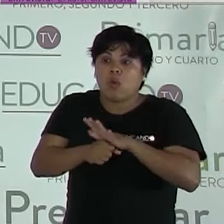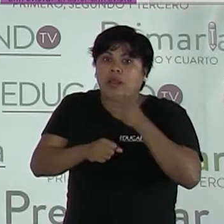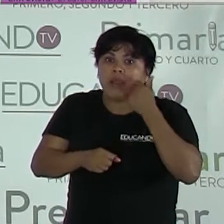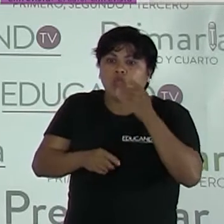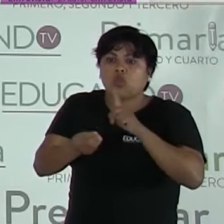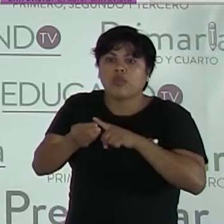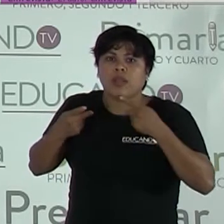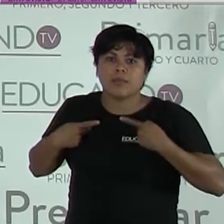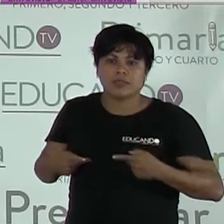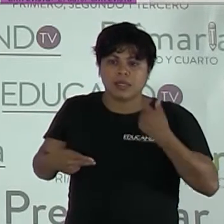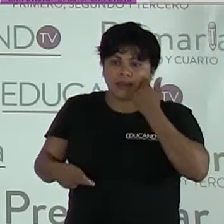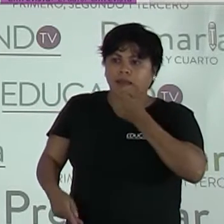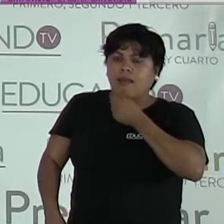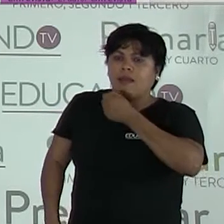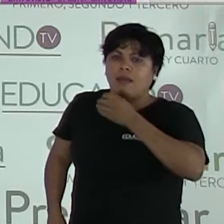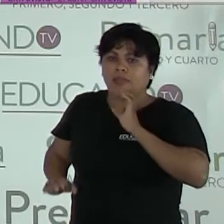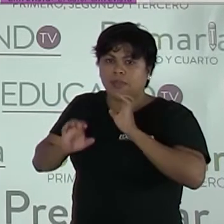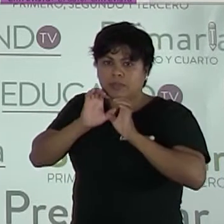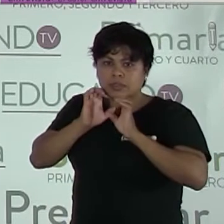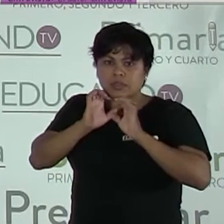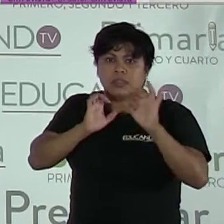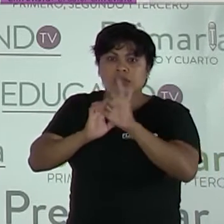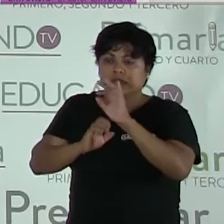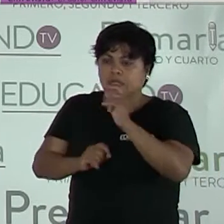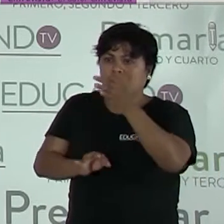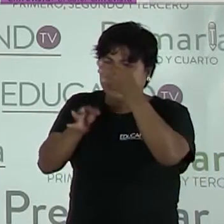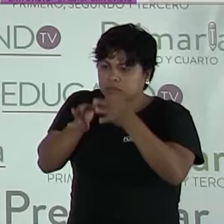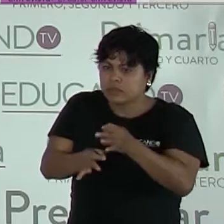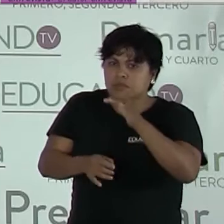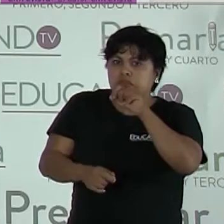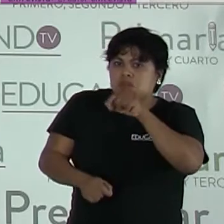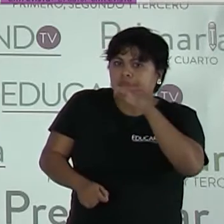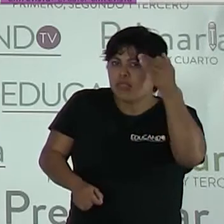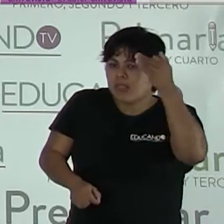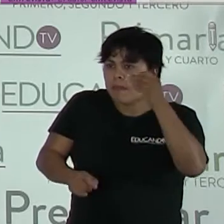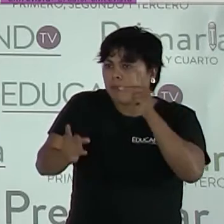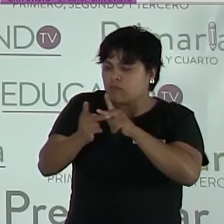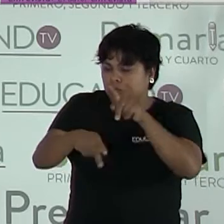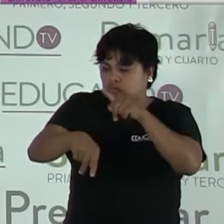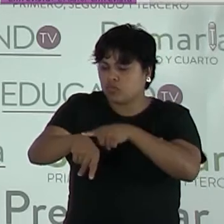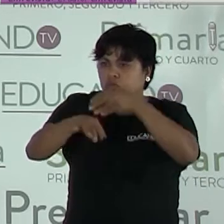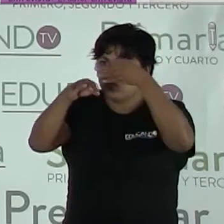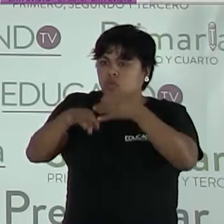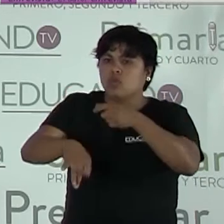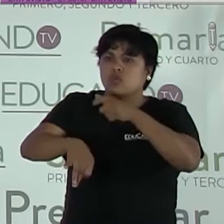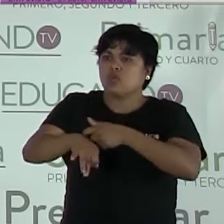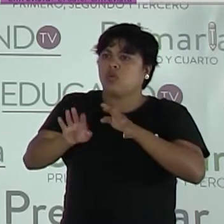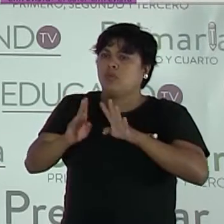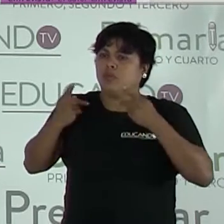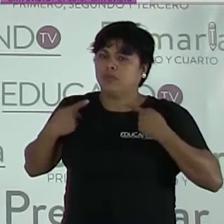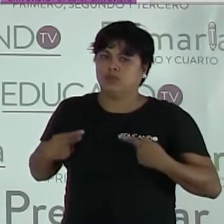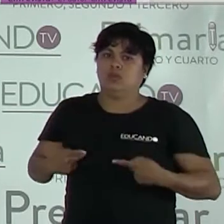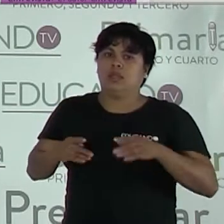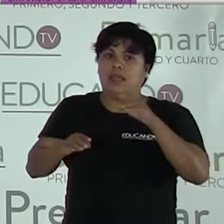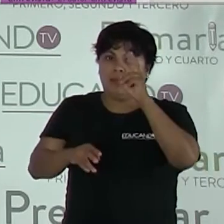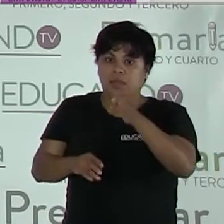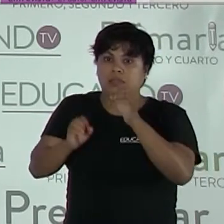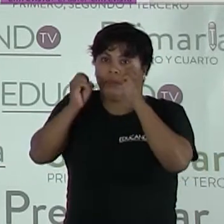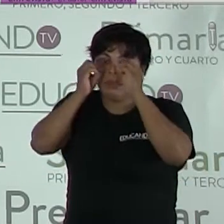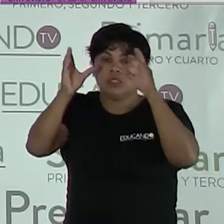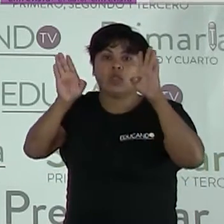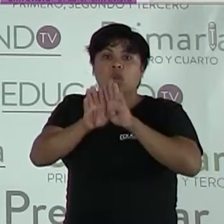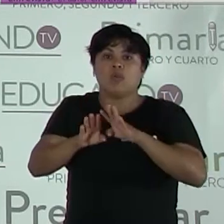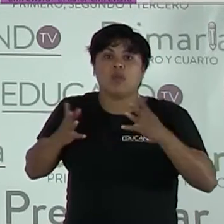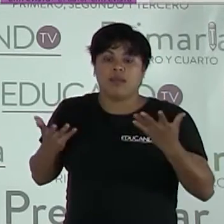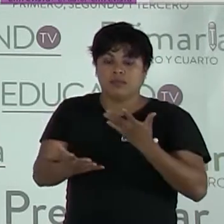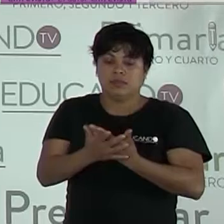donde a la persona que quieran entrevistar sea en el momento preciso y de la forma correcta. Es impresionante el trabajo